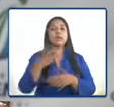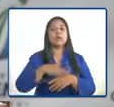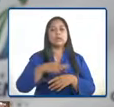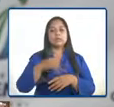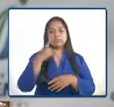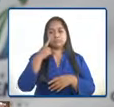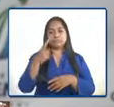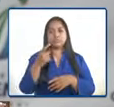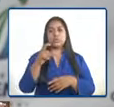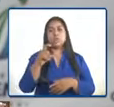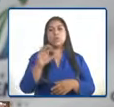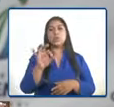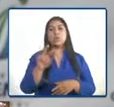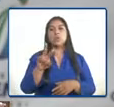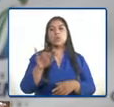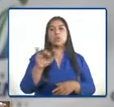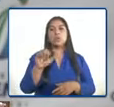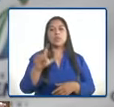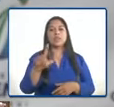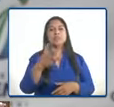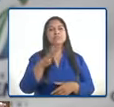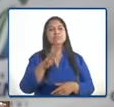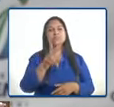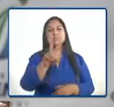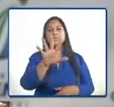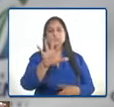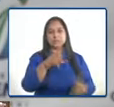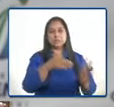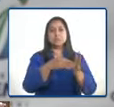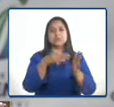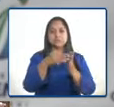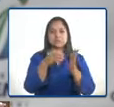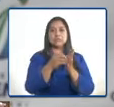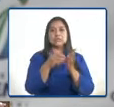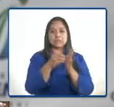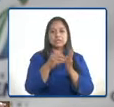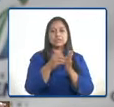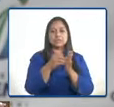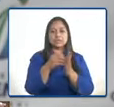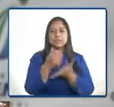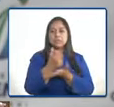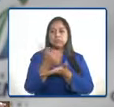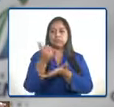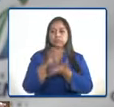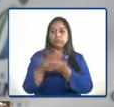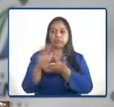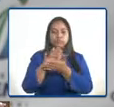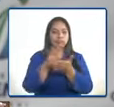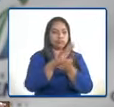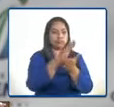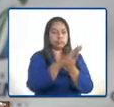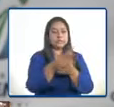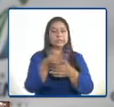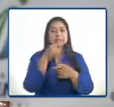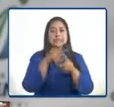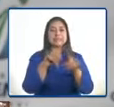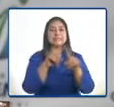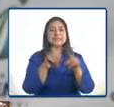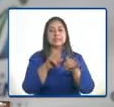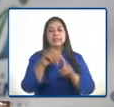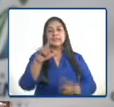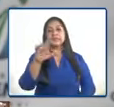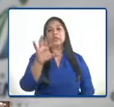través de Covial. Son alrededor de 25 millones de quetzales que se han invertido en diferentes pistas a través de